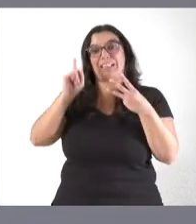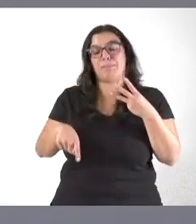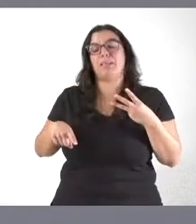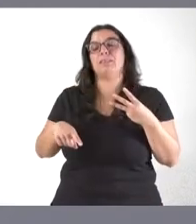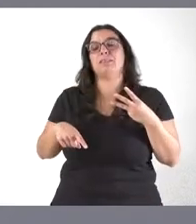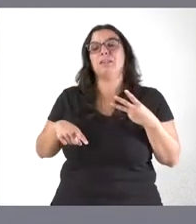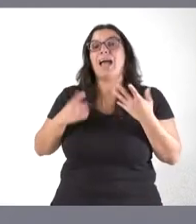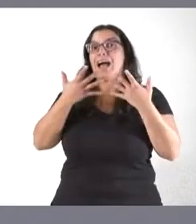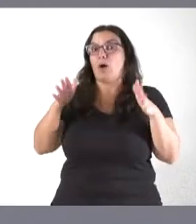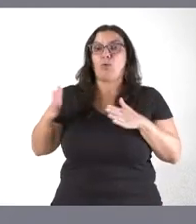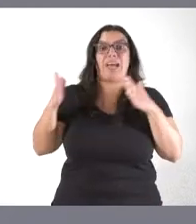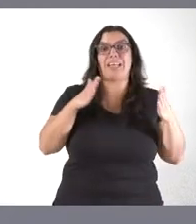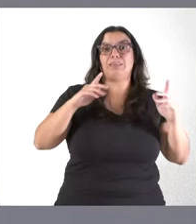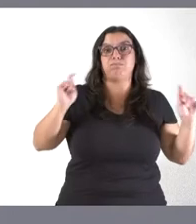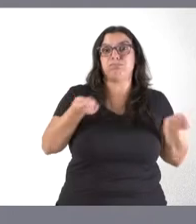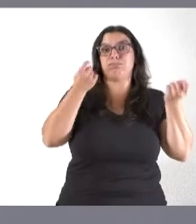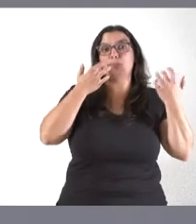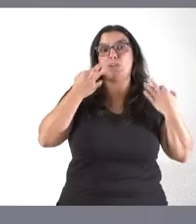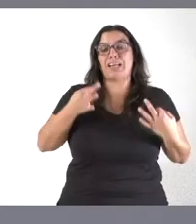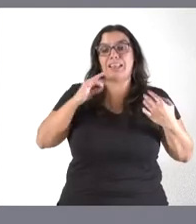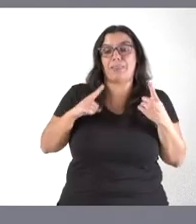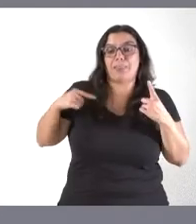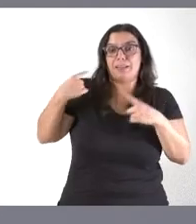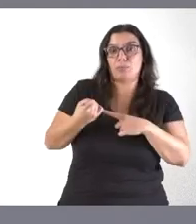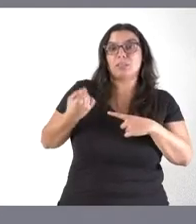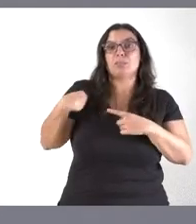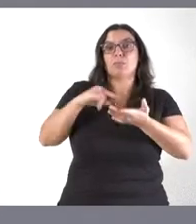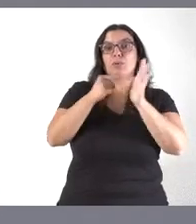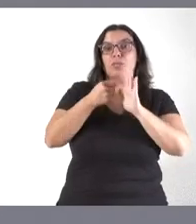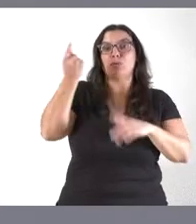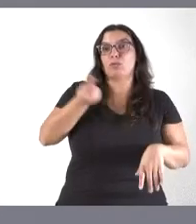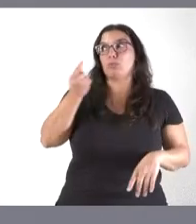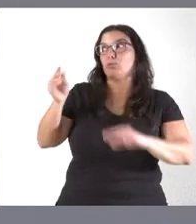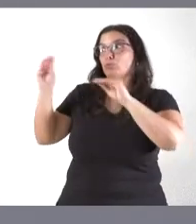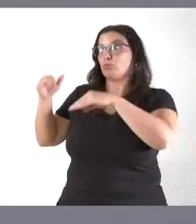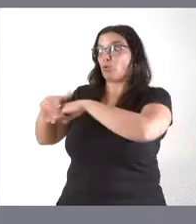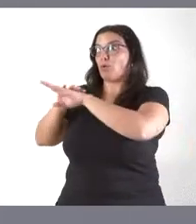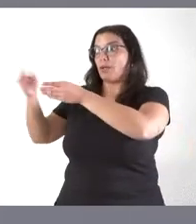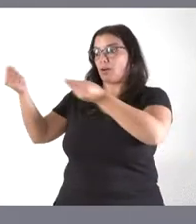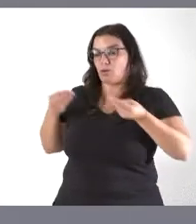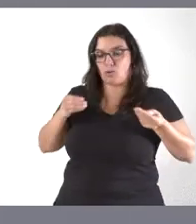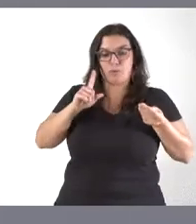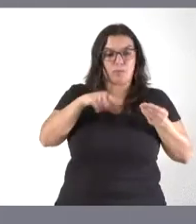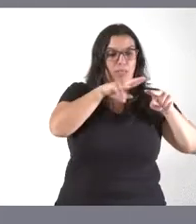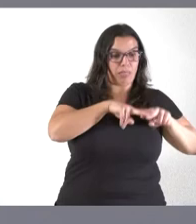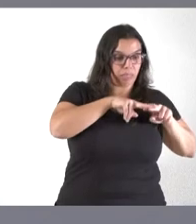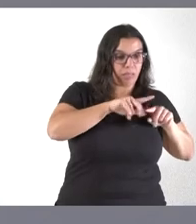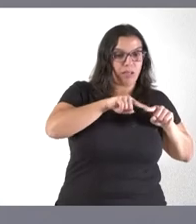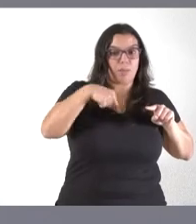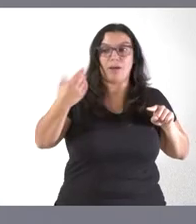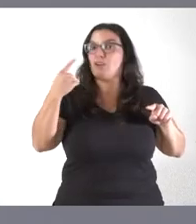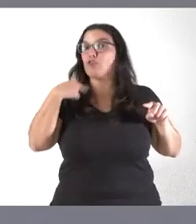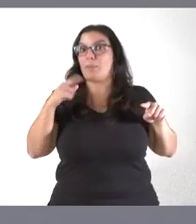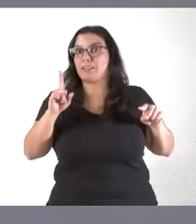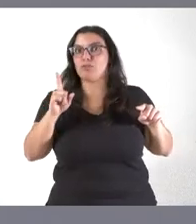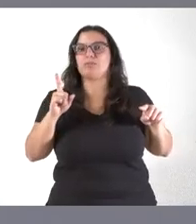de que se hubieran anunciado antes es que del Análisis posterior del propio proyecto de presupuesto del Estado pues hemos venido conociendo algunos datos que no fueron anunciados en su